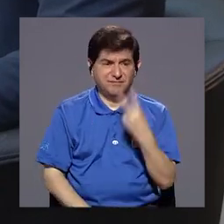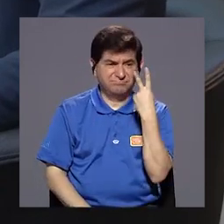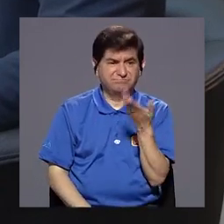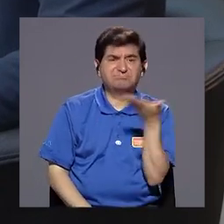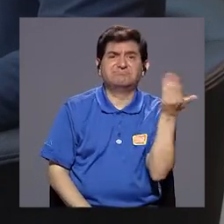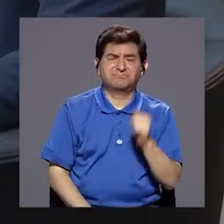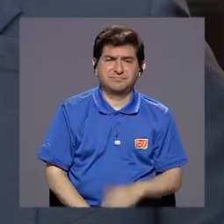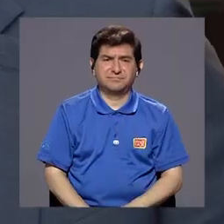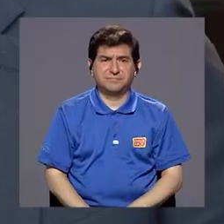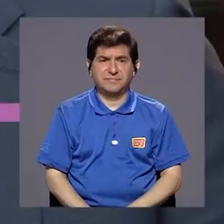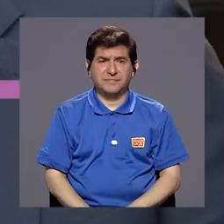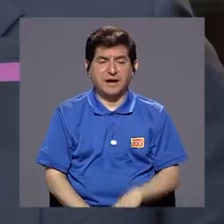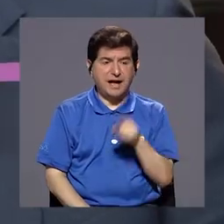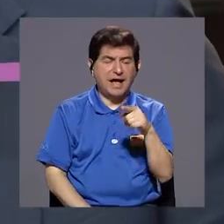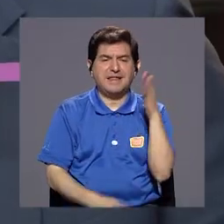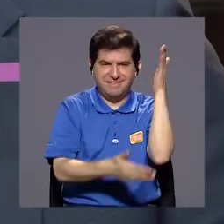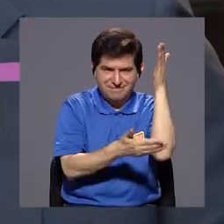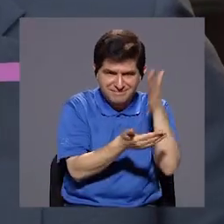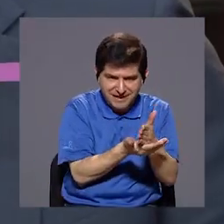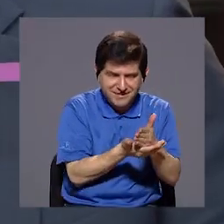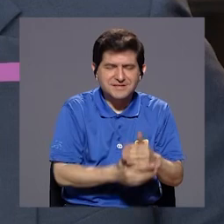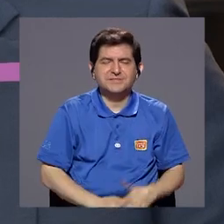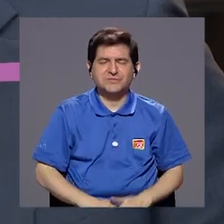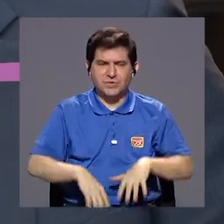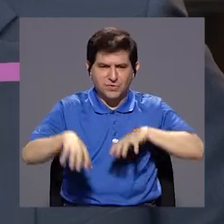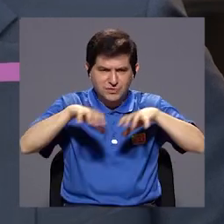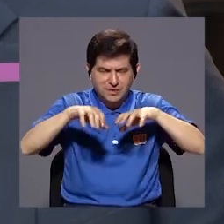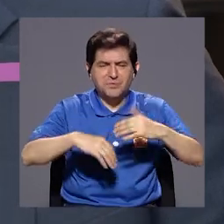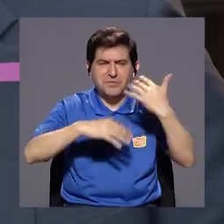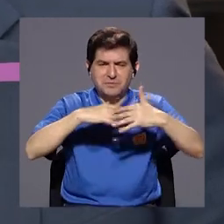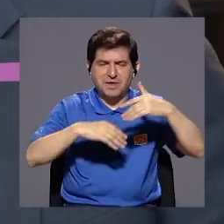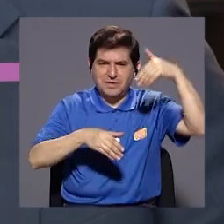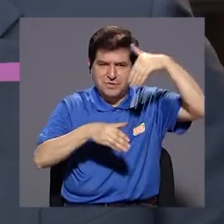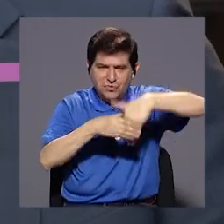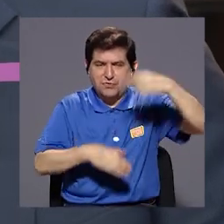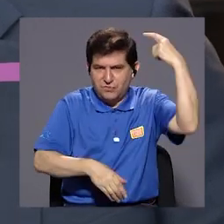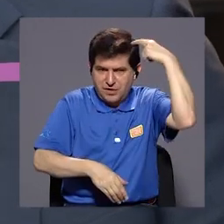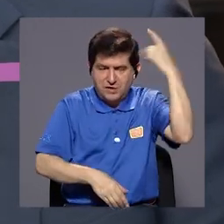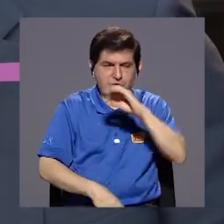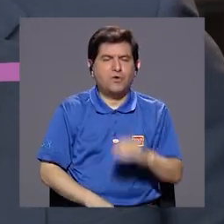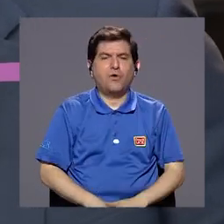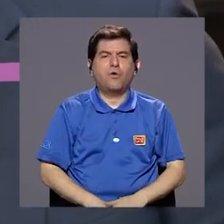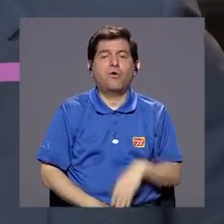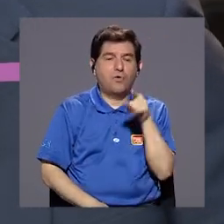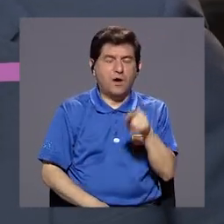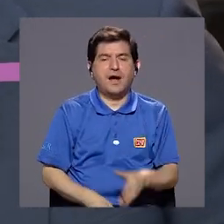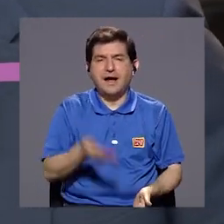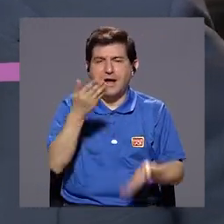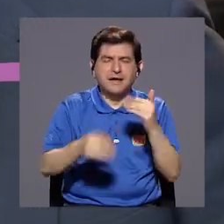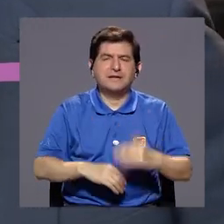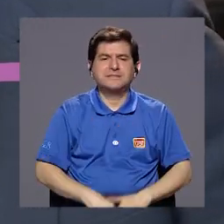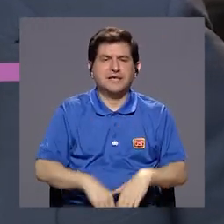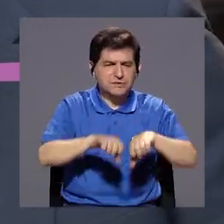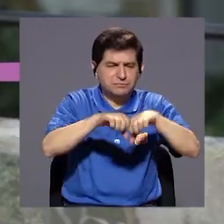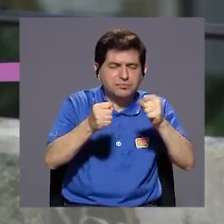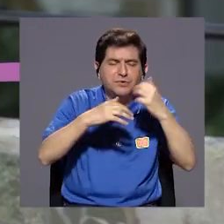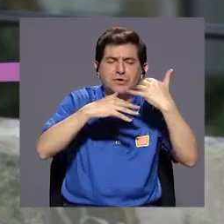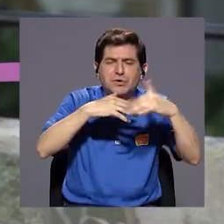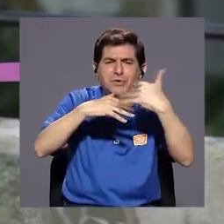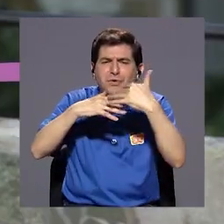vamos a ver es el producto de una interrupción del flujo sanguíneo cerebral o en la alteración del flujo sanguíneo cerebral por un sangrado en esa